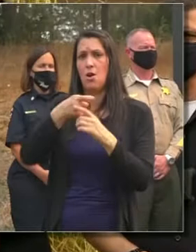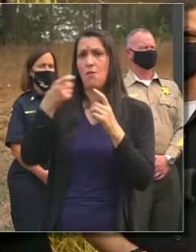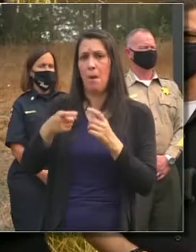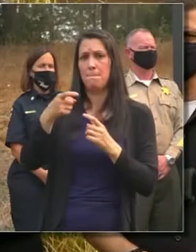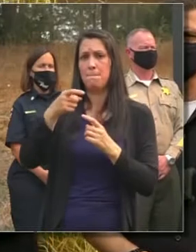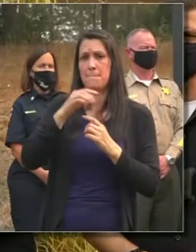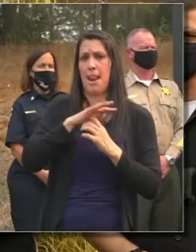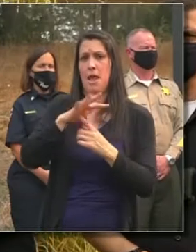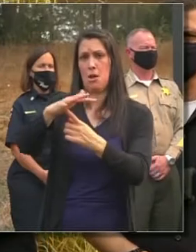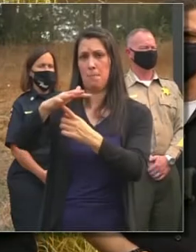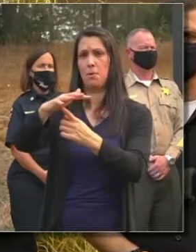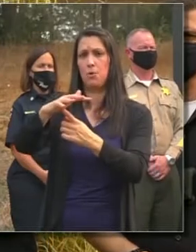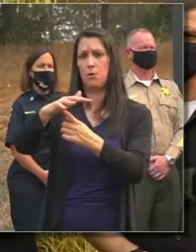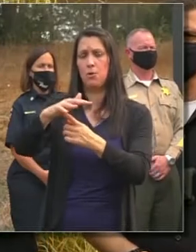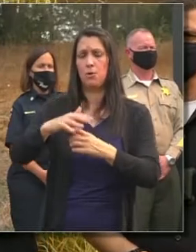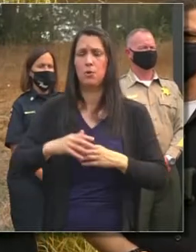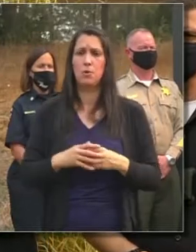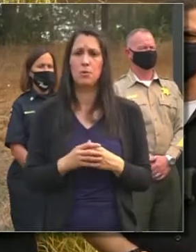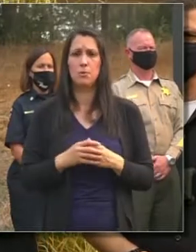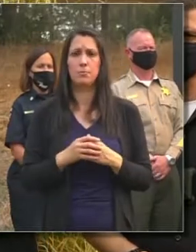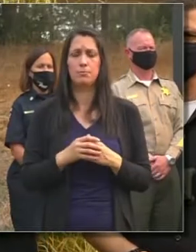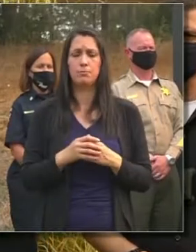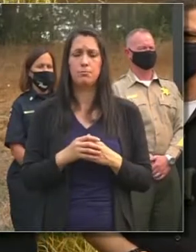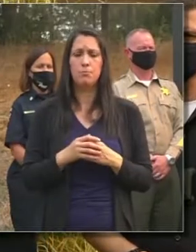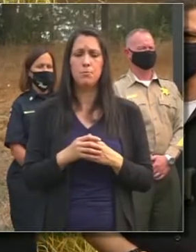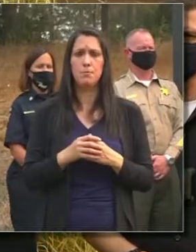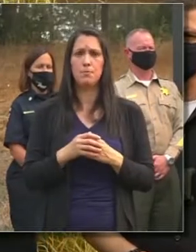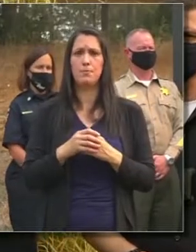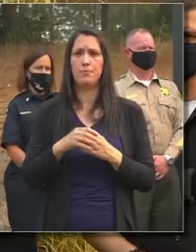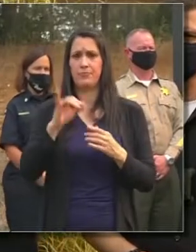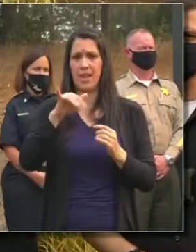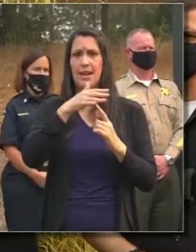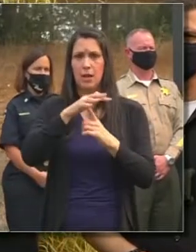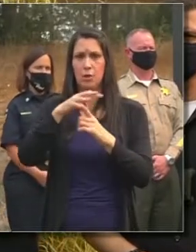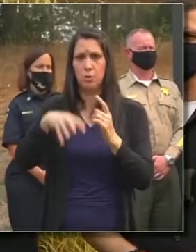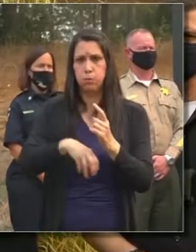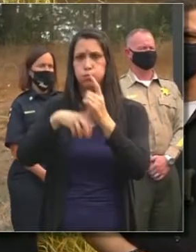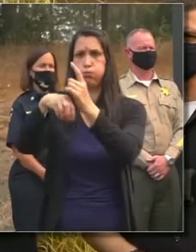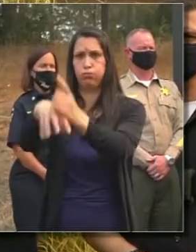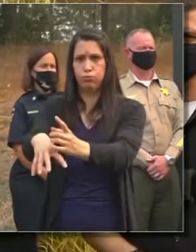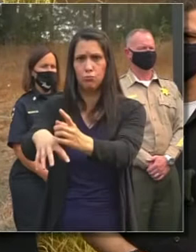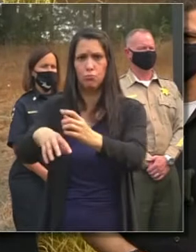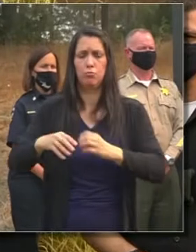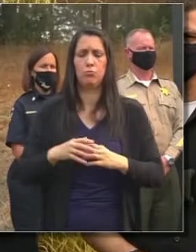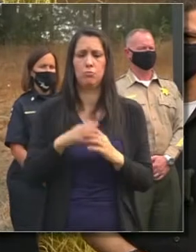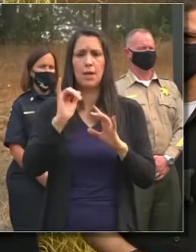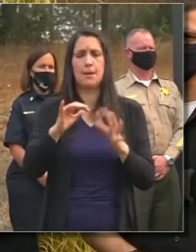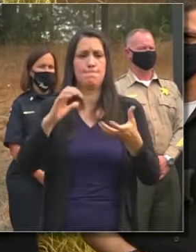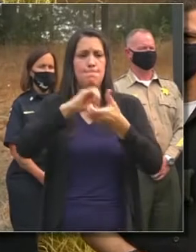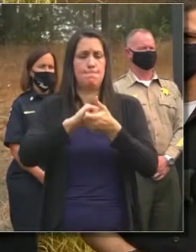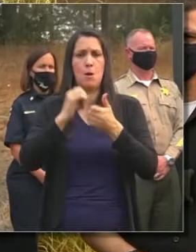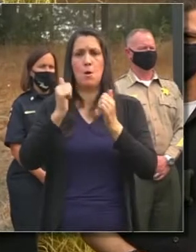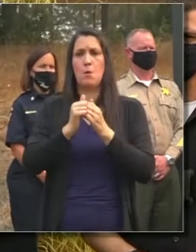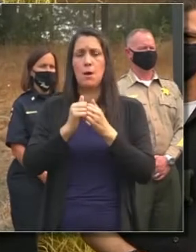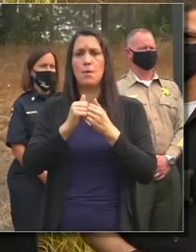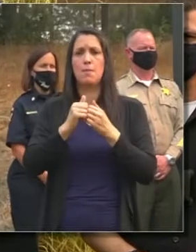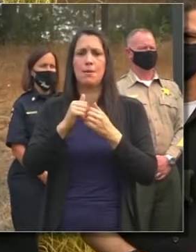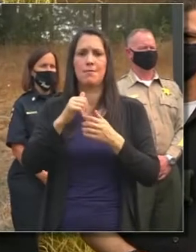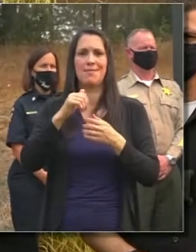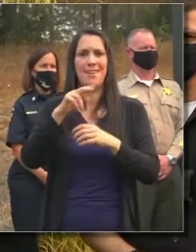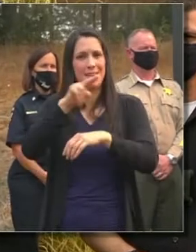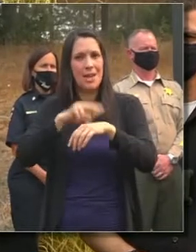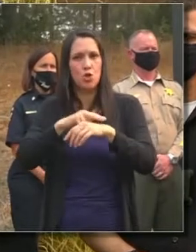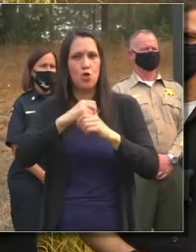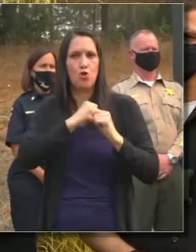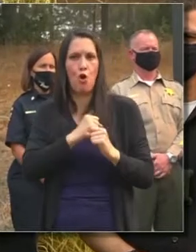de helicópteros conjunto conjuntamente con nuestros compañeros de la guardia nacional